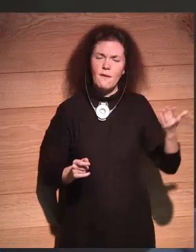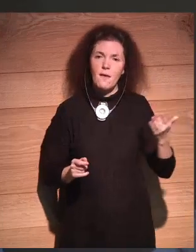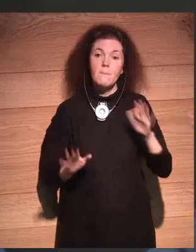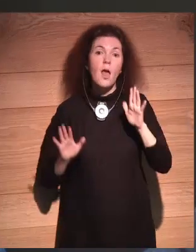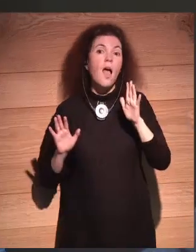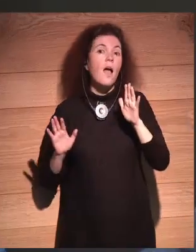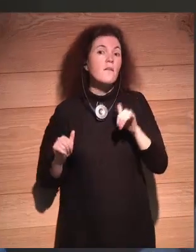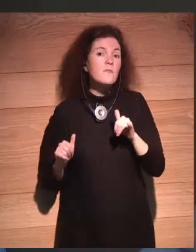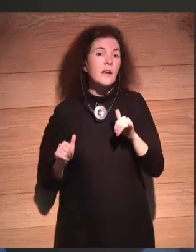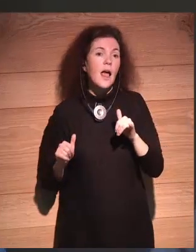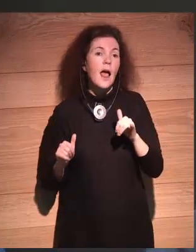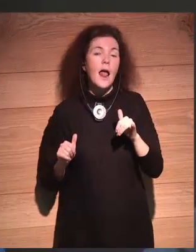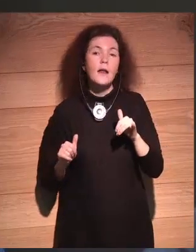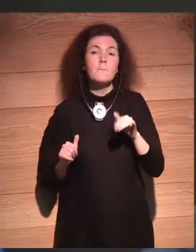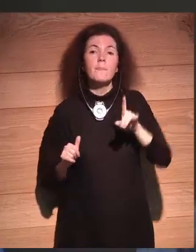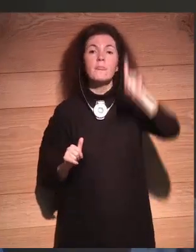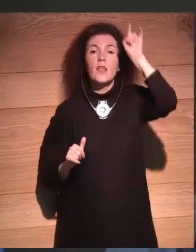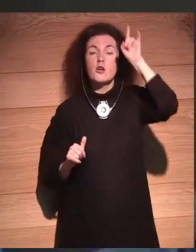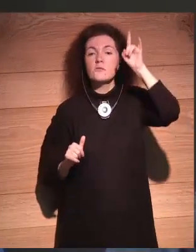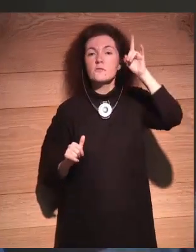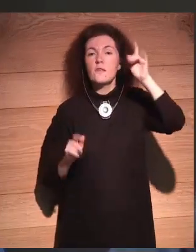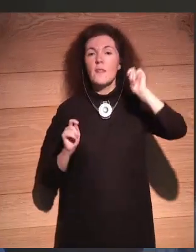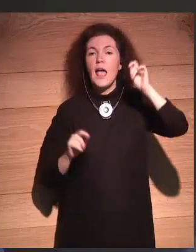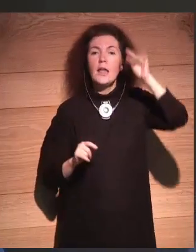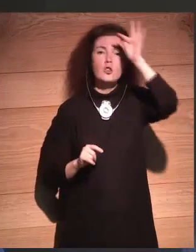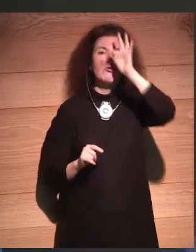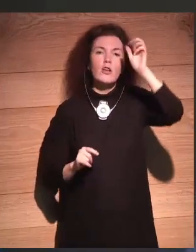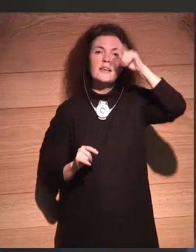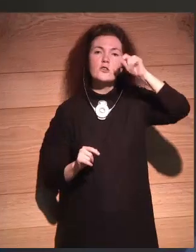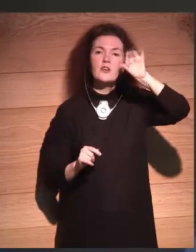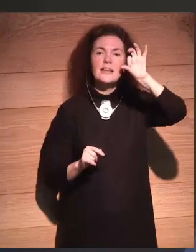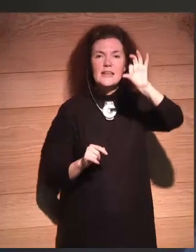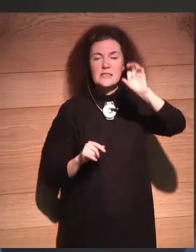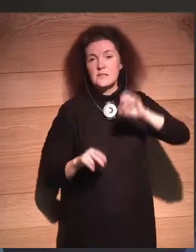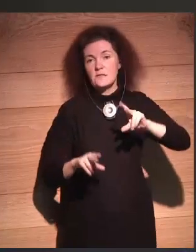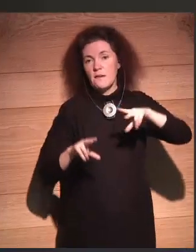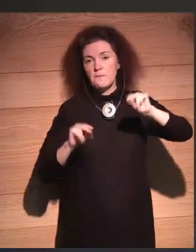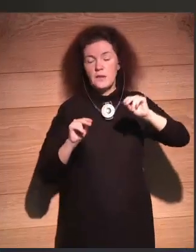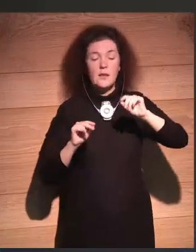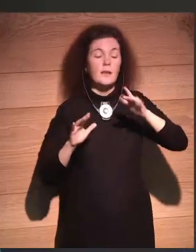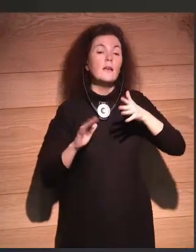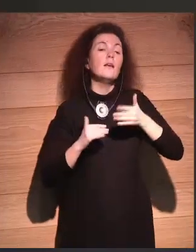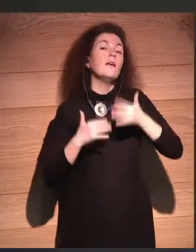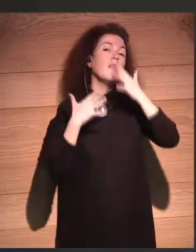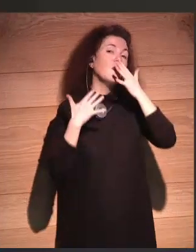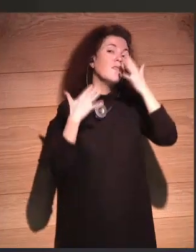luego al final ellos han acabado con esa teoría de Sócrates. En 10 años,